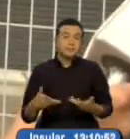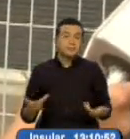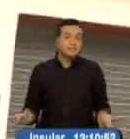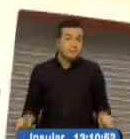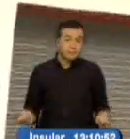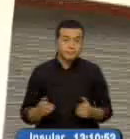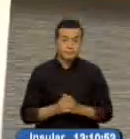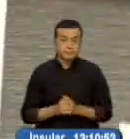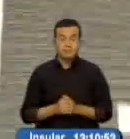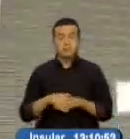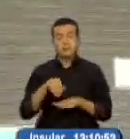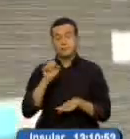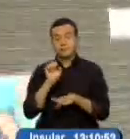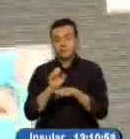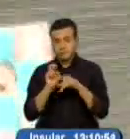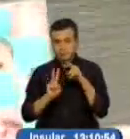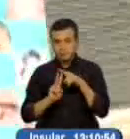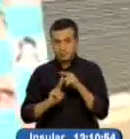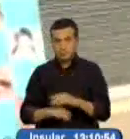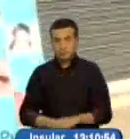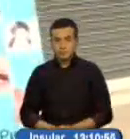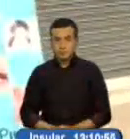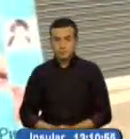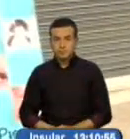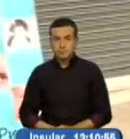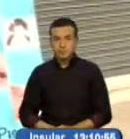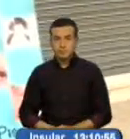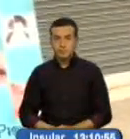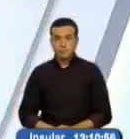hacer? César Tacuri, Vintimilla, Ecuador TV.